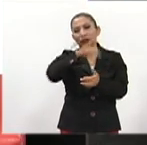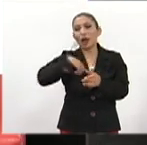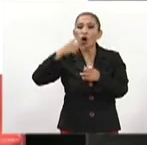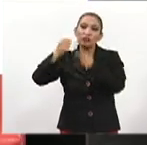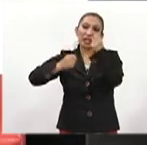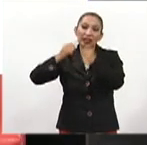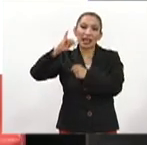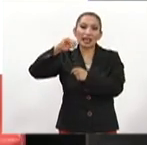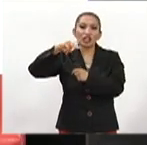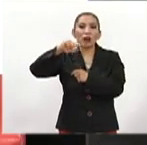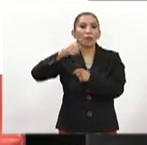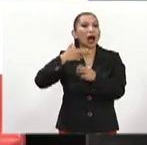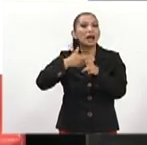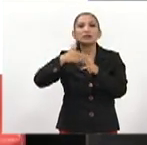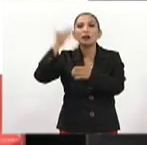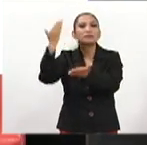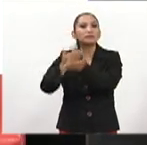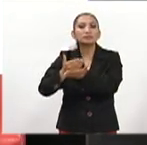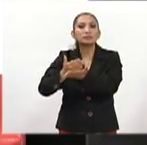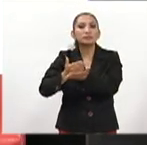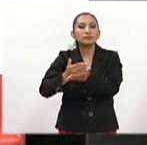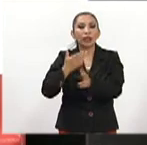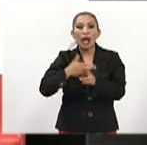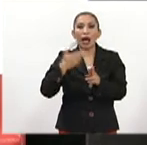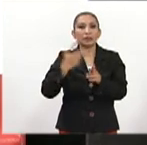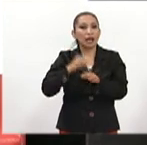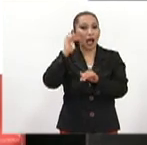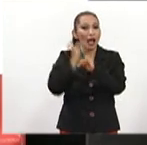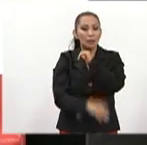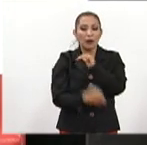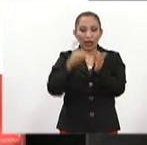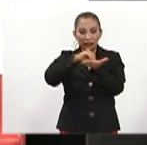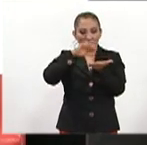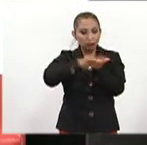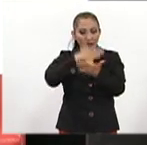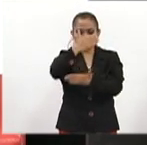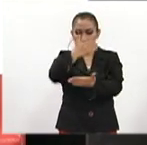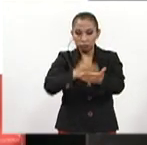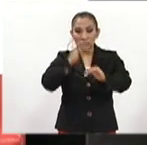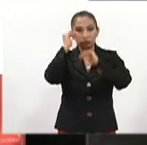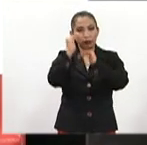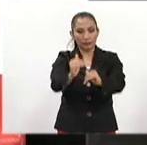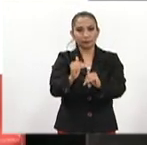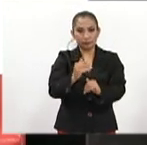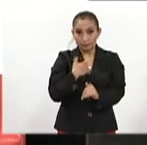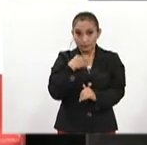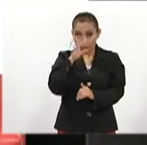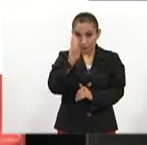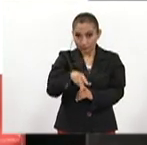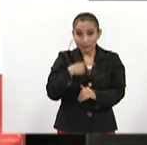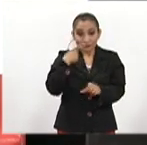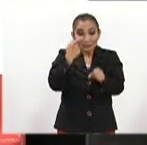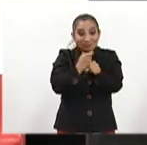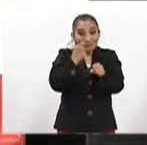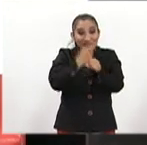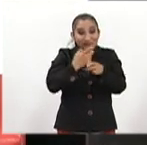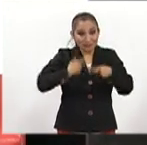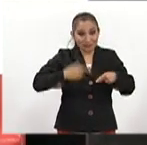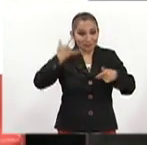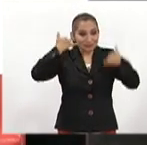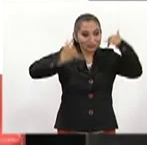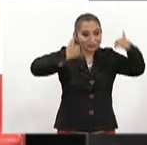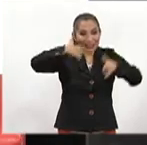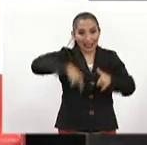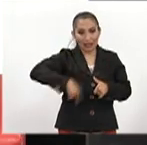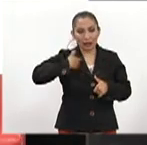Innova. ¿Hasta cuándo van a poder registrarse? Hasta que se nos acaben las inscripciones. Y por cierto, a las primeras personas que nos llamen